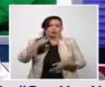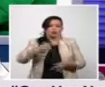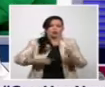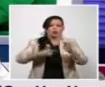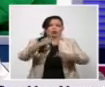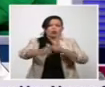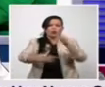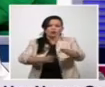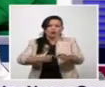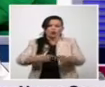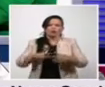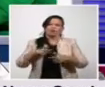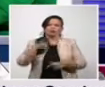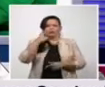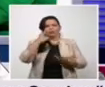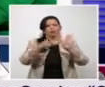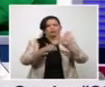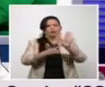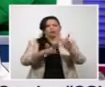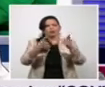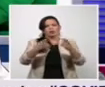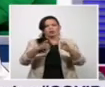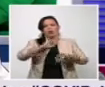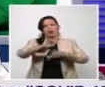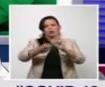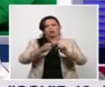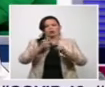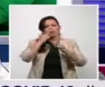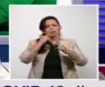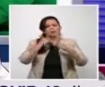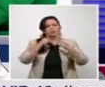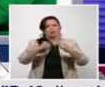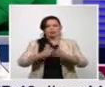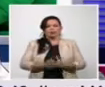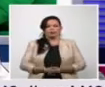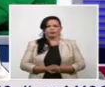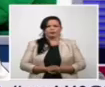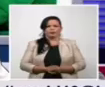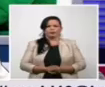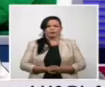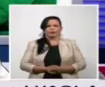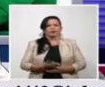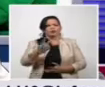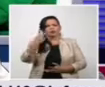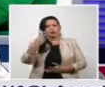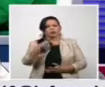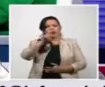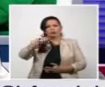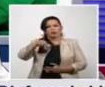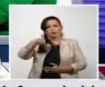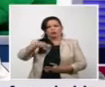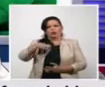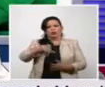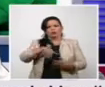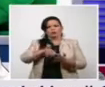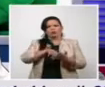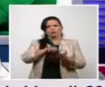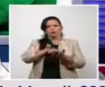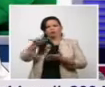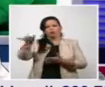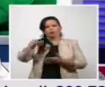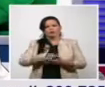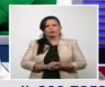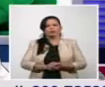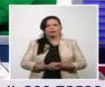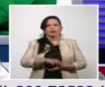se controle. Las 2 personas que se evacuaron al principio de la pandemia, los 54 que han retornado a sus